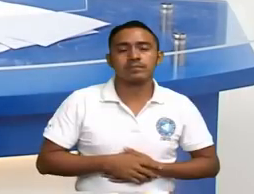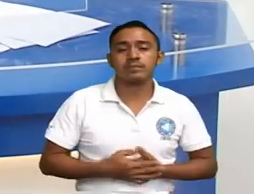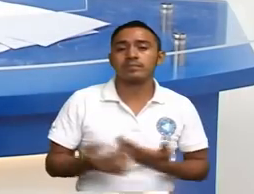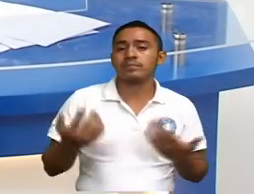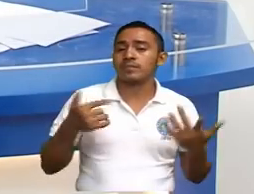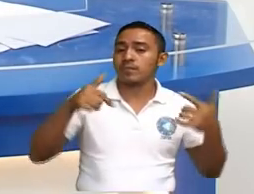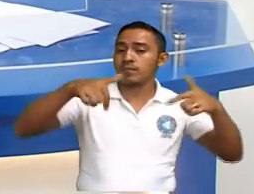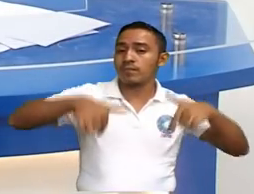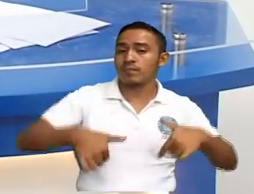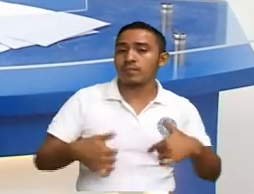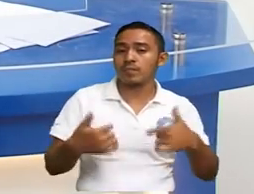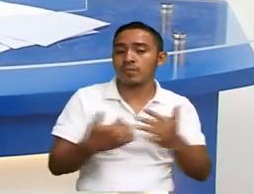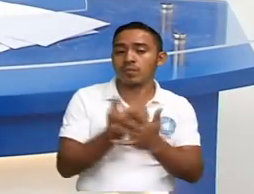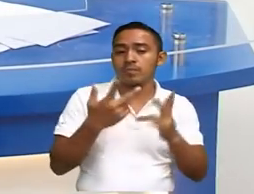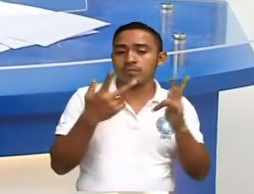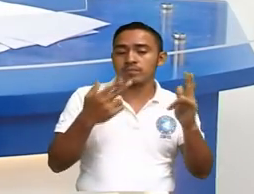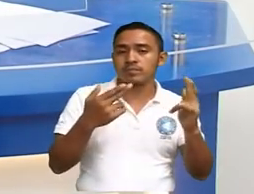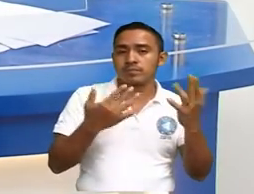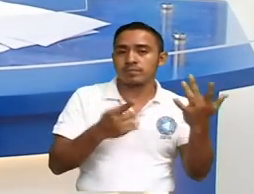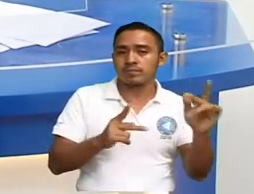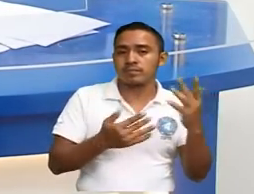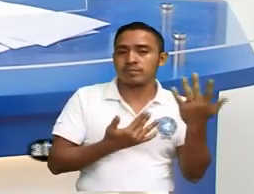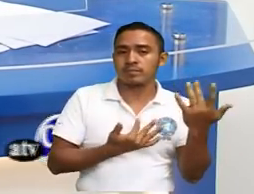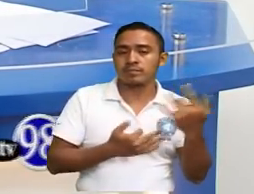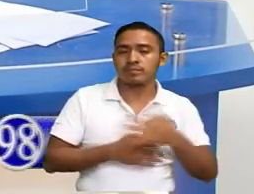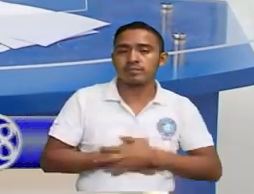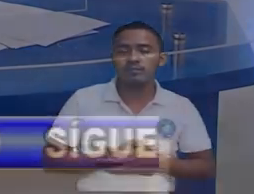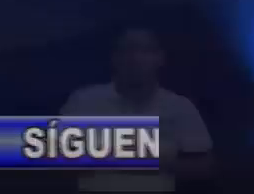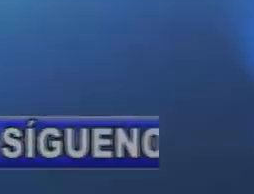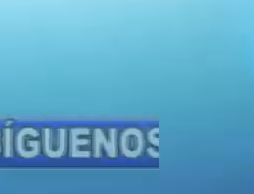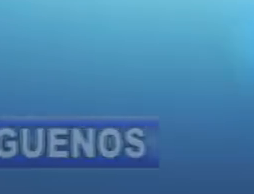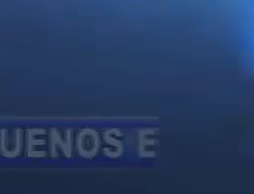Es momento de hacer una nueva pausa, pero ya volvemos.